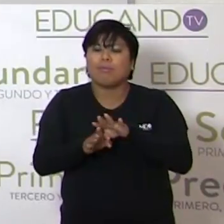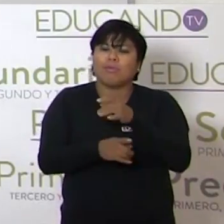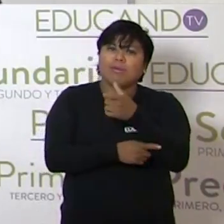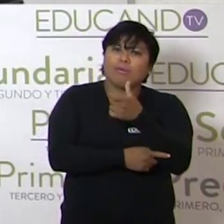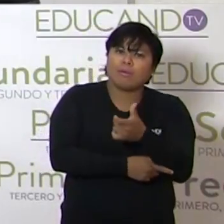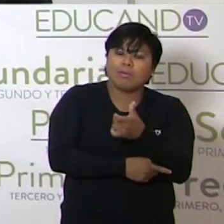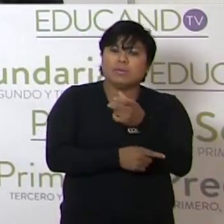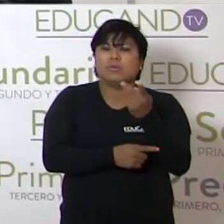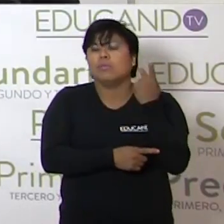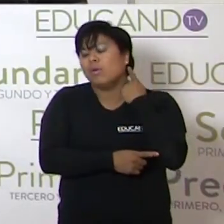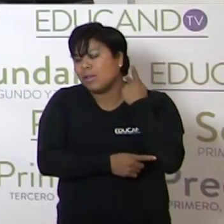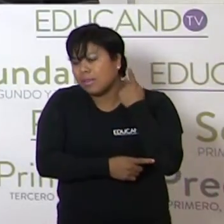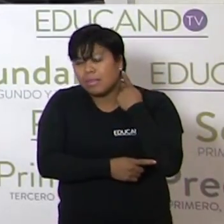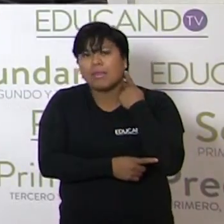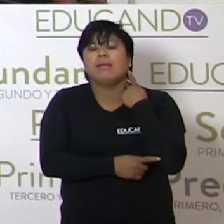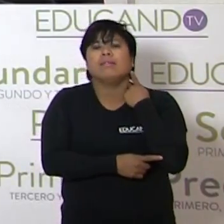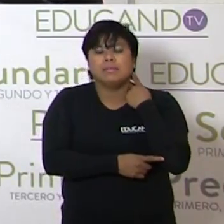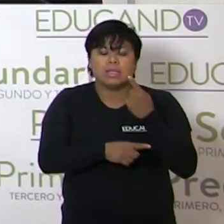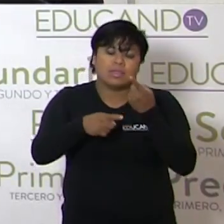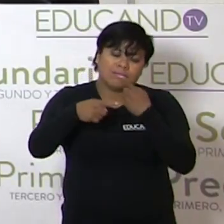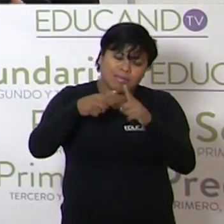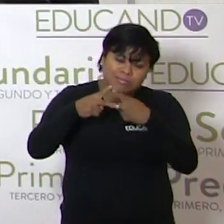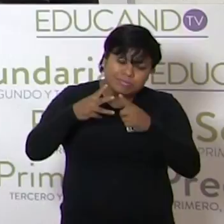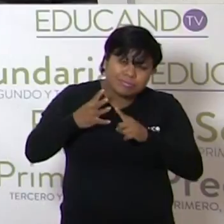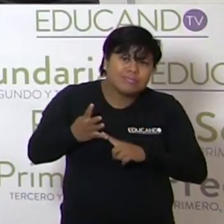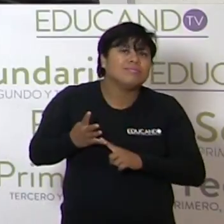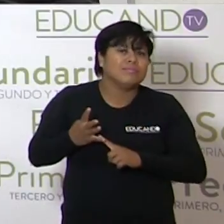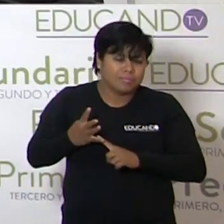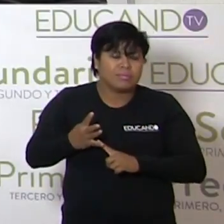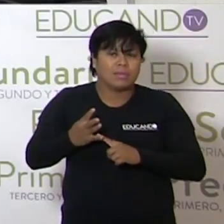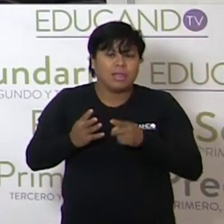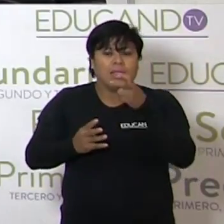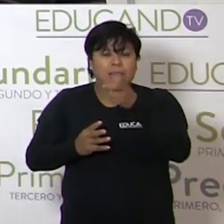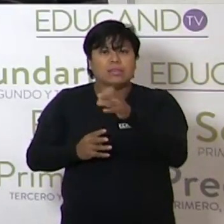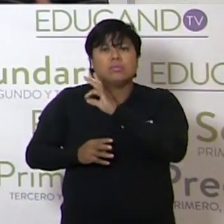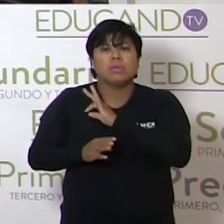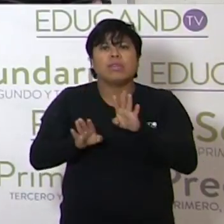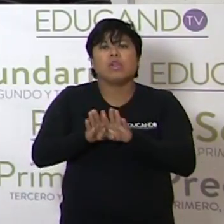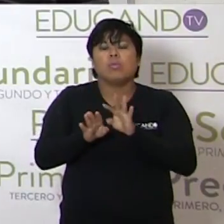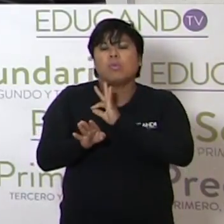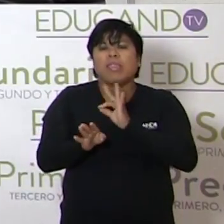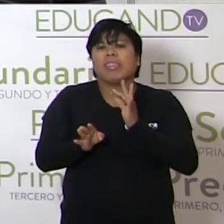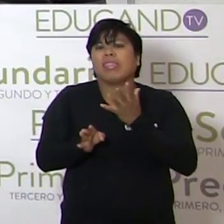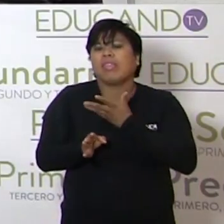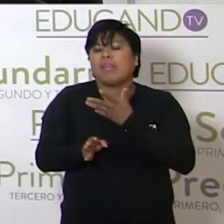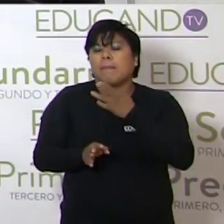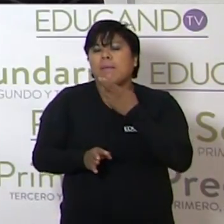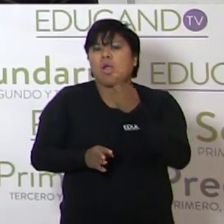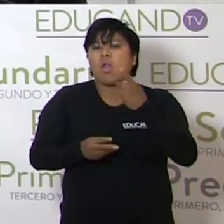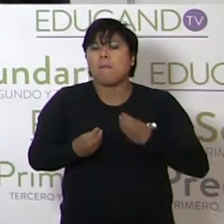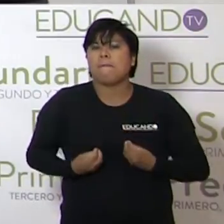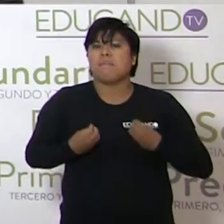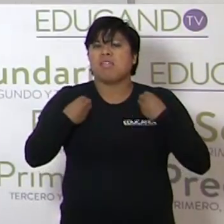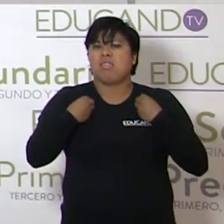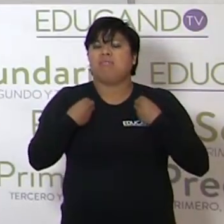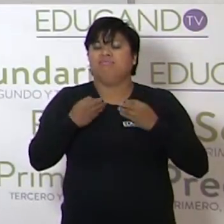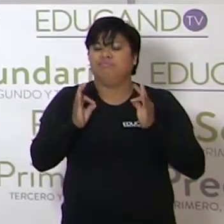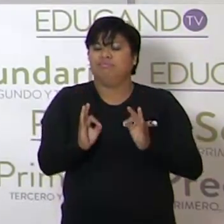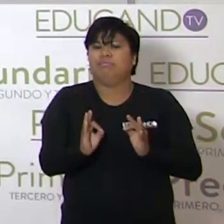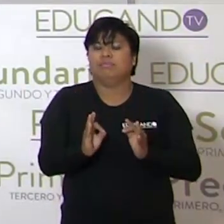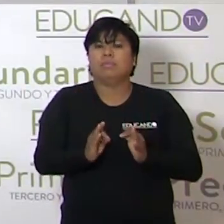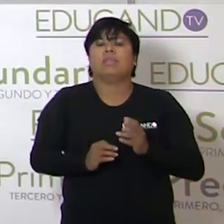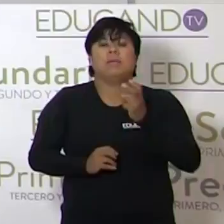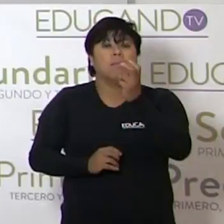económicas, políticas y otras cuestiones más que van o que conllevan a una mejor calidad de vida de las personas y por